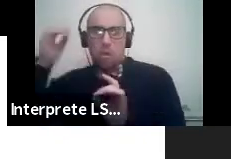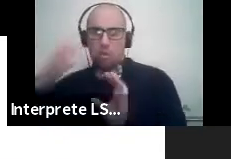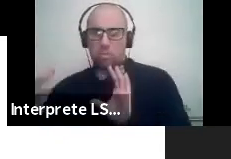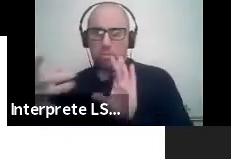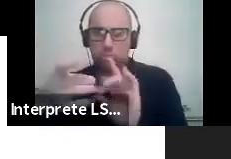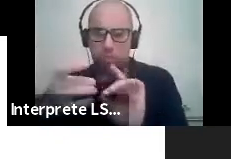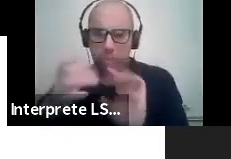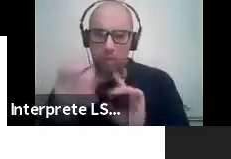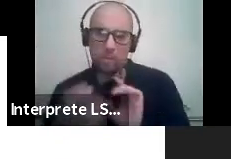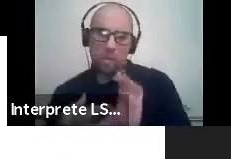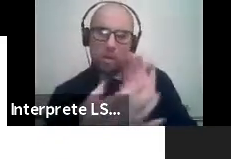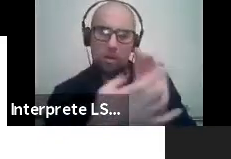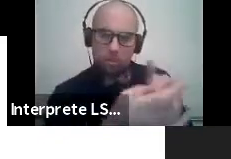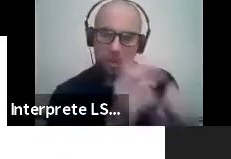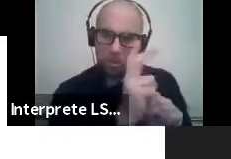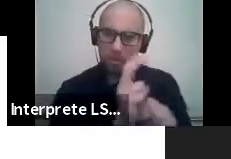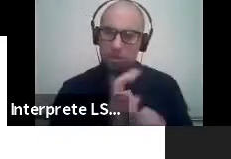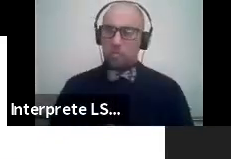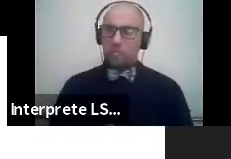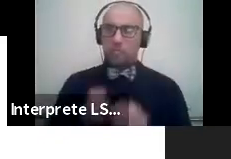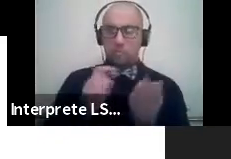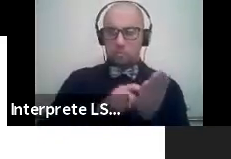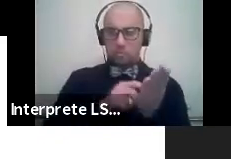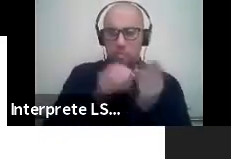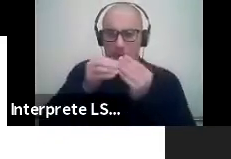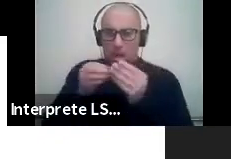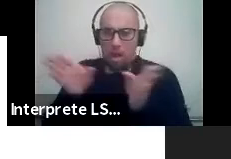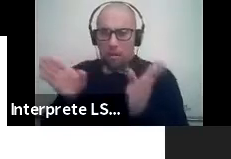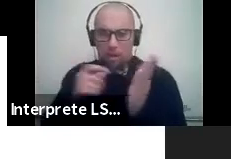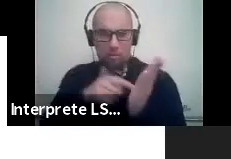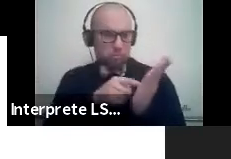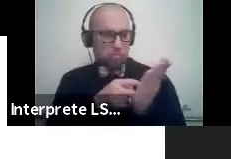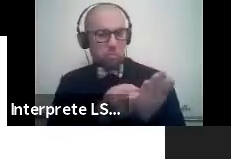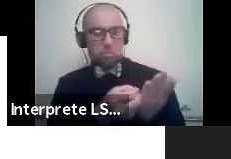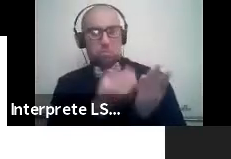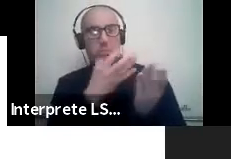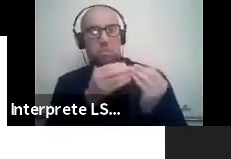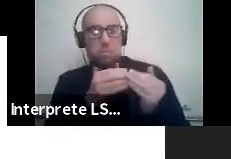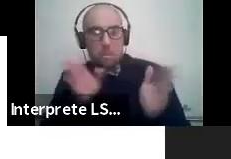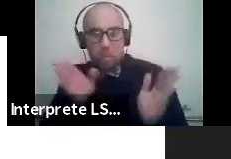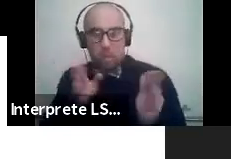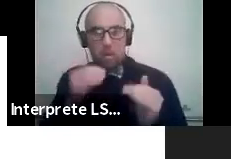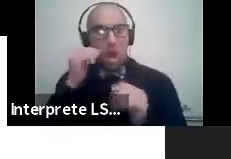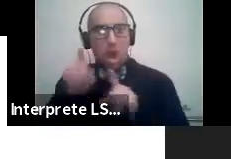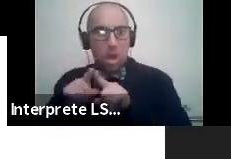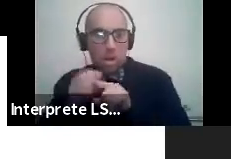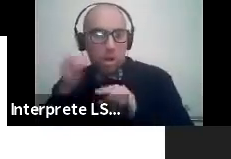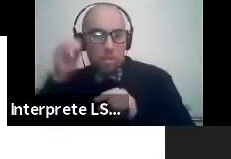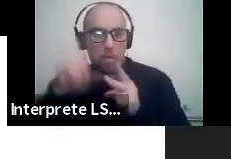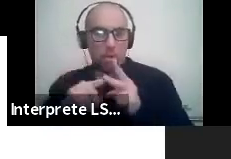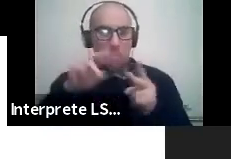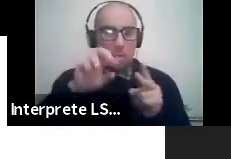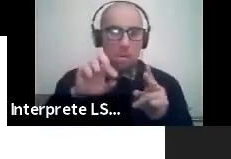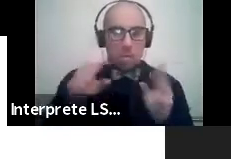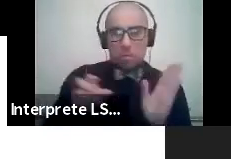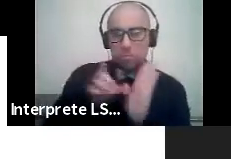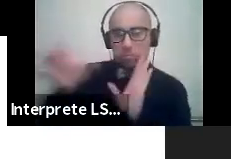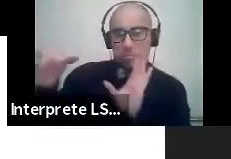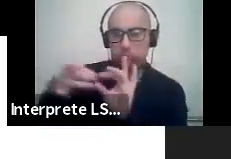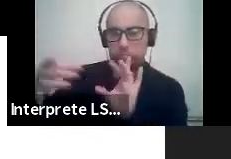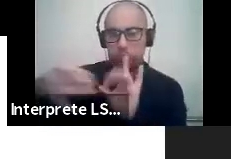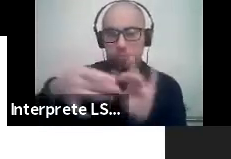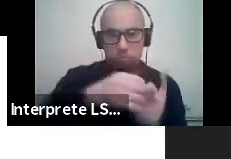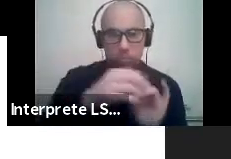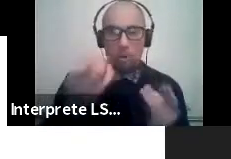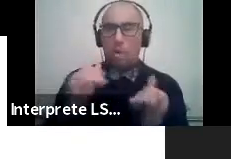significativos, las educadoras de párvulo, las madres, los padres, hermanas y hermanos mayores, y que fuese como un juego,